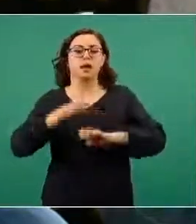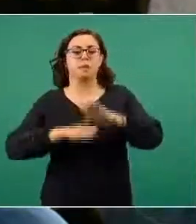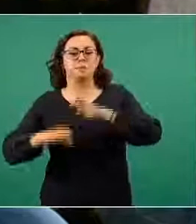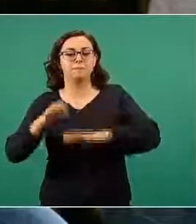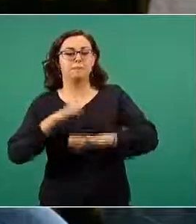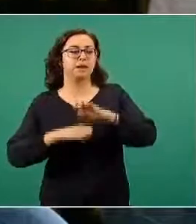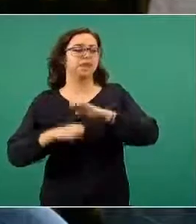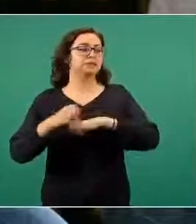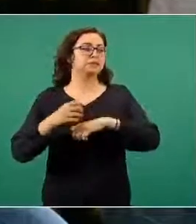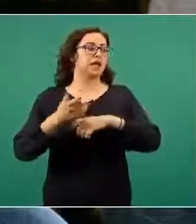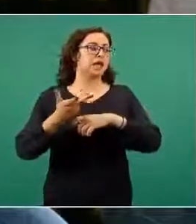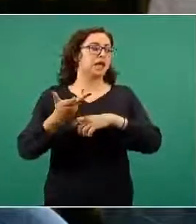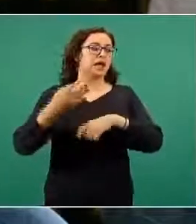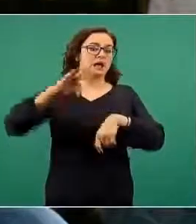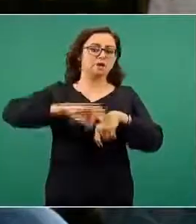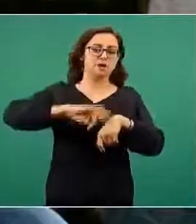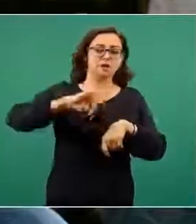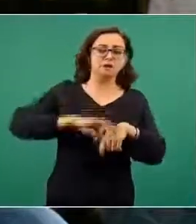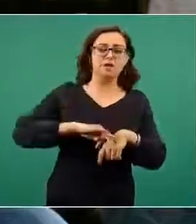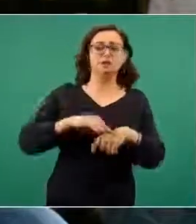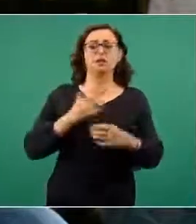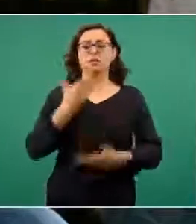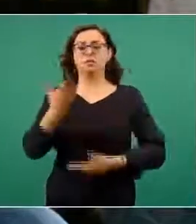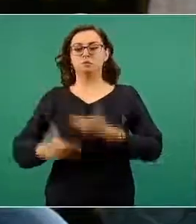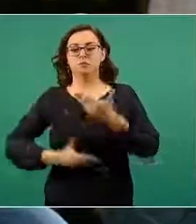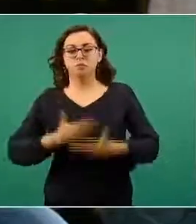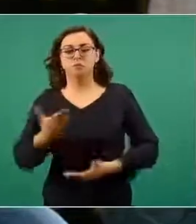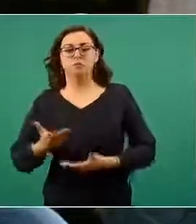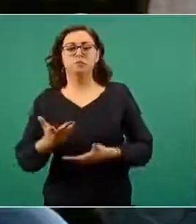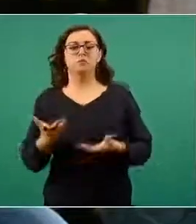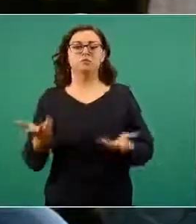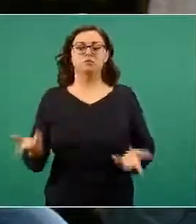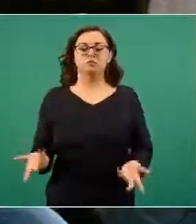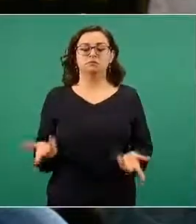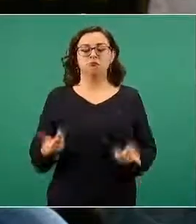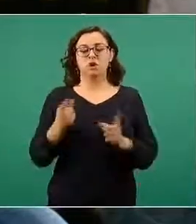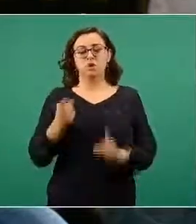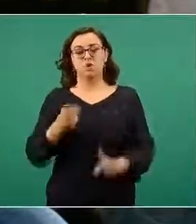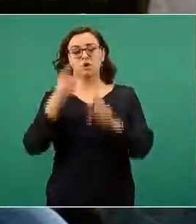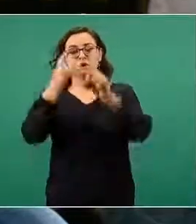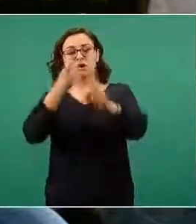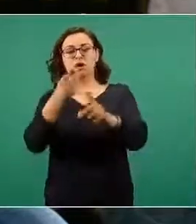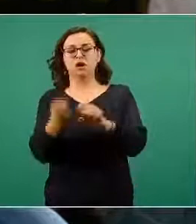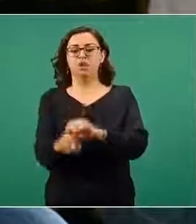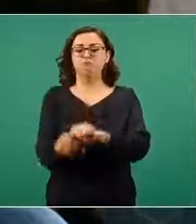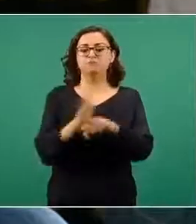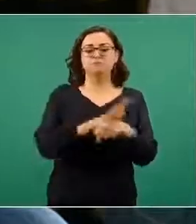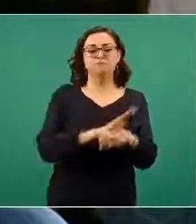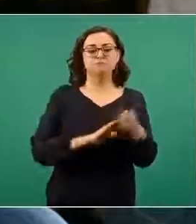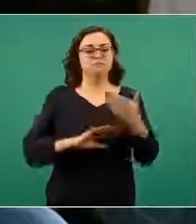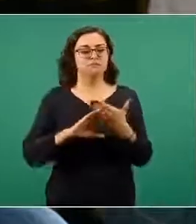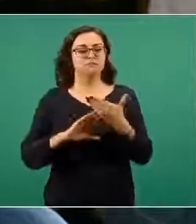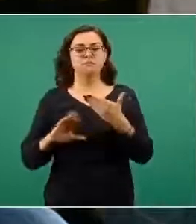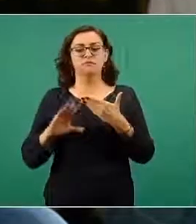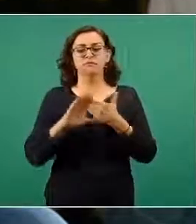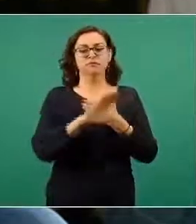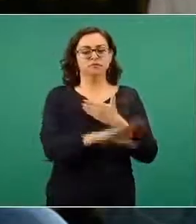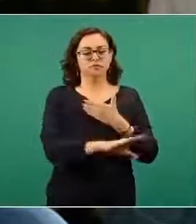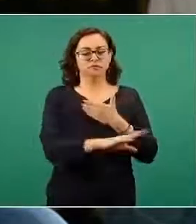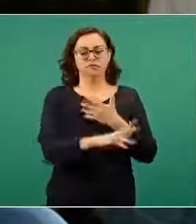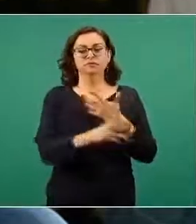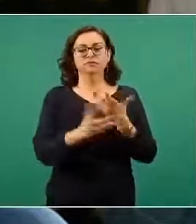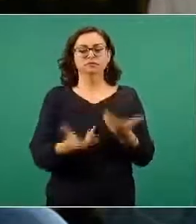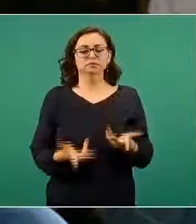conocer productos, servicios o fármacos que buscan erradicar, combatir el COVID-19 en